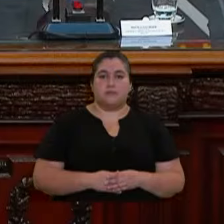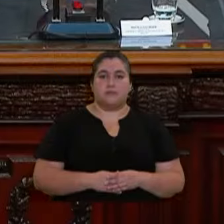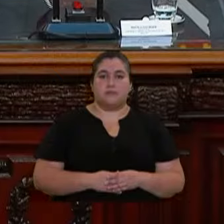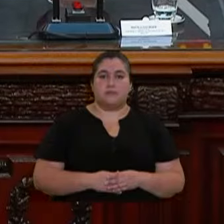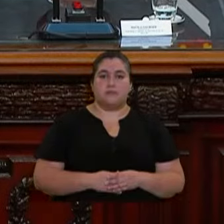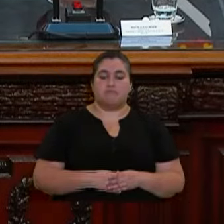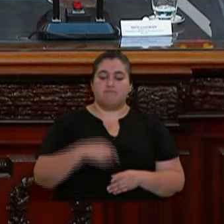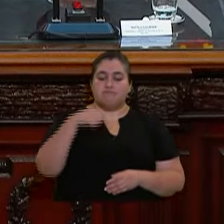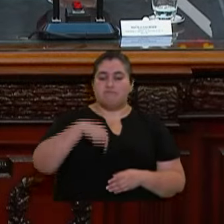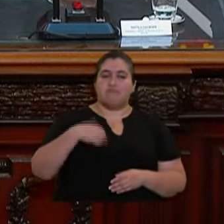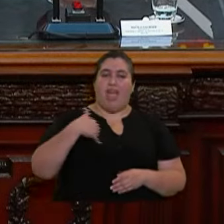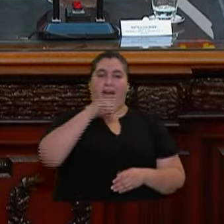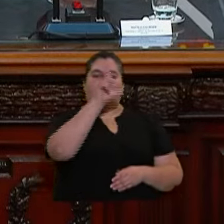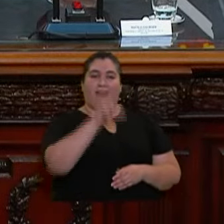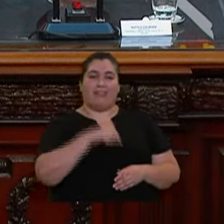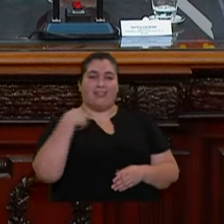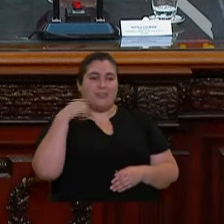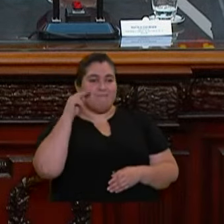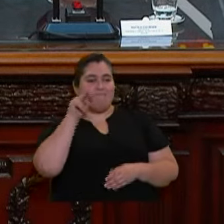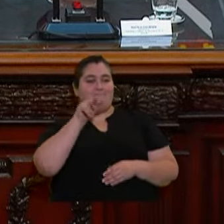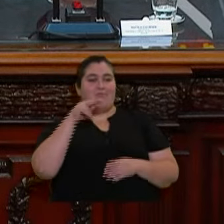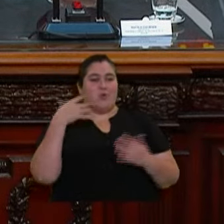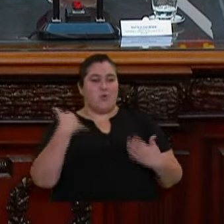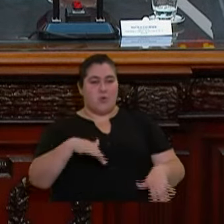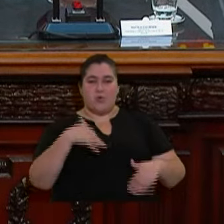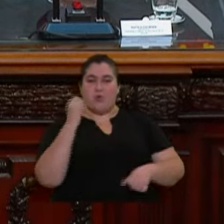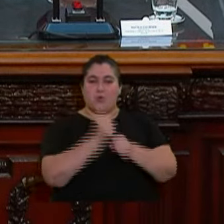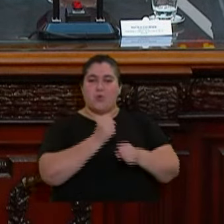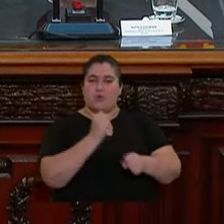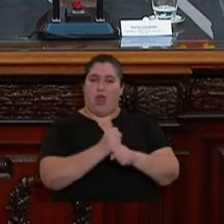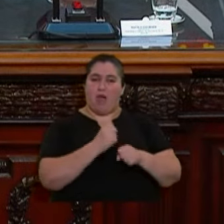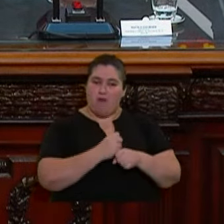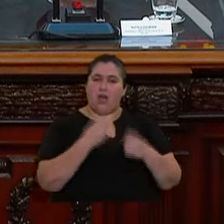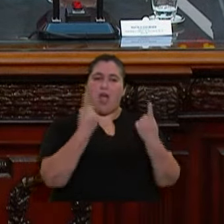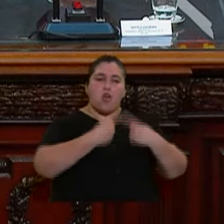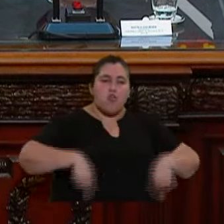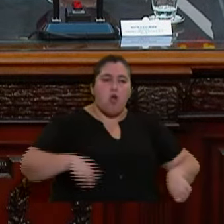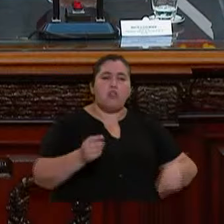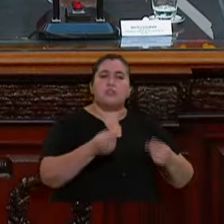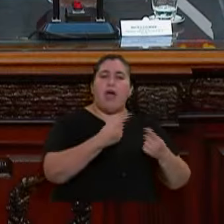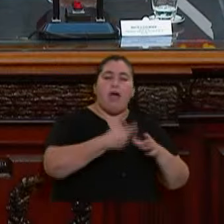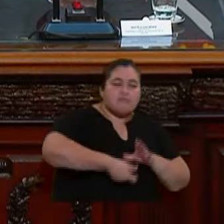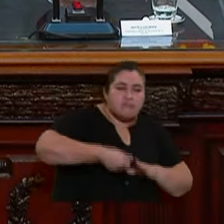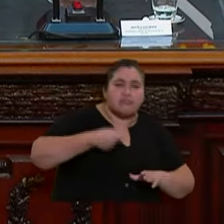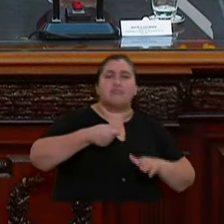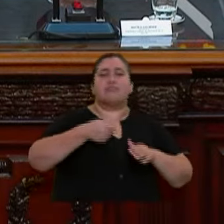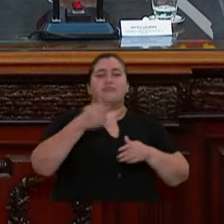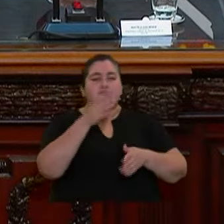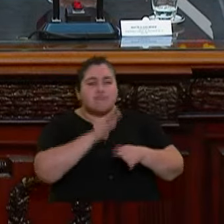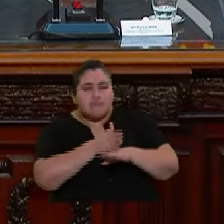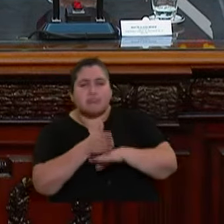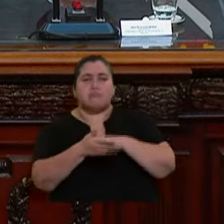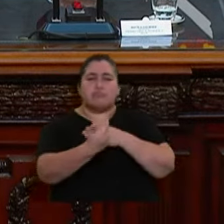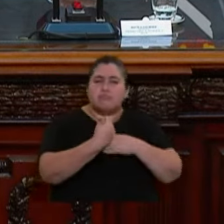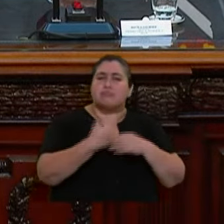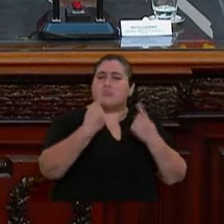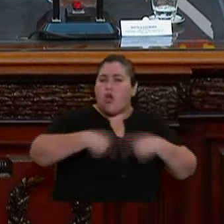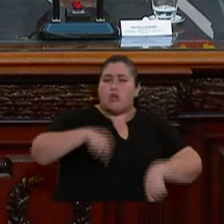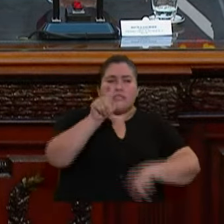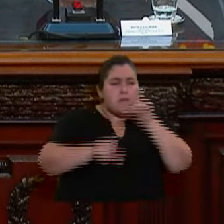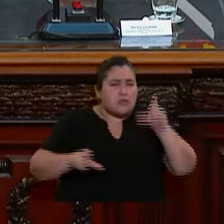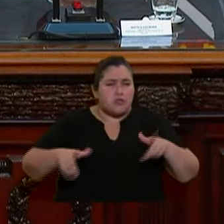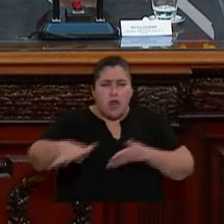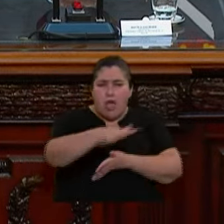Miro a la Argentina y veo un país con todo por hacer, un país rico en recursos naturales, rico en capital humano y con un